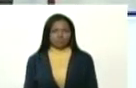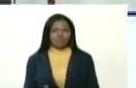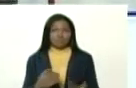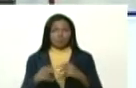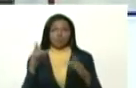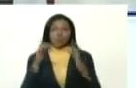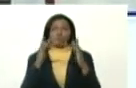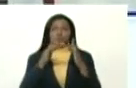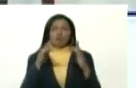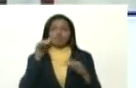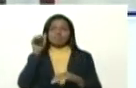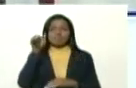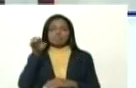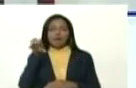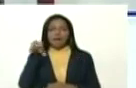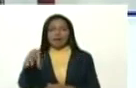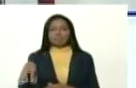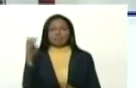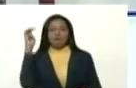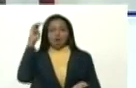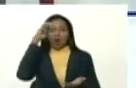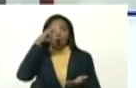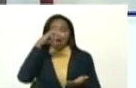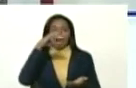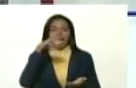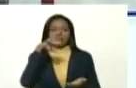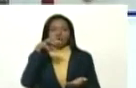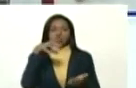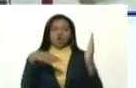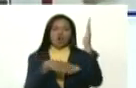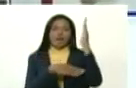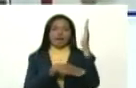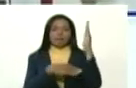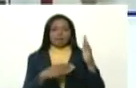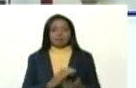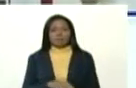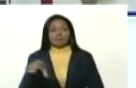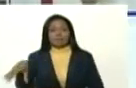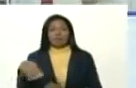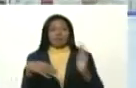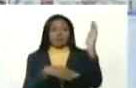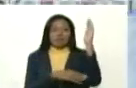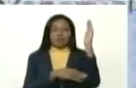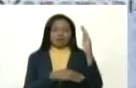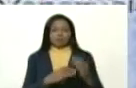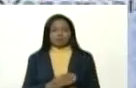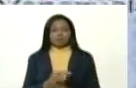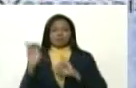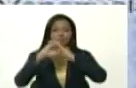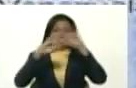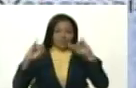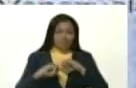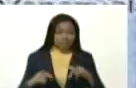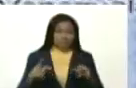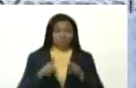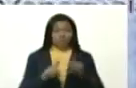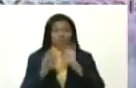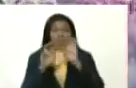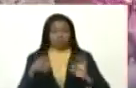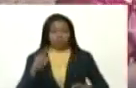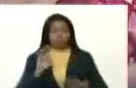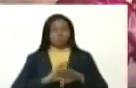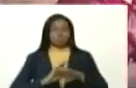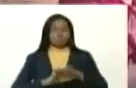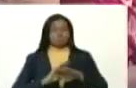Vámonos directo al estado Lara. Allá está la gobernadora del pueblo de Lara, tiene que estar feliz,